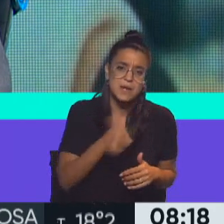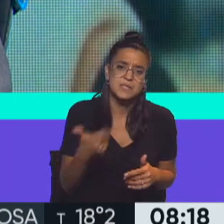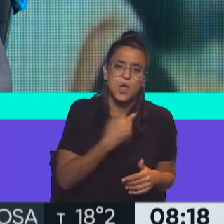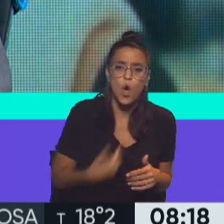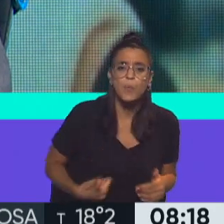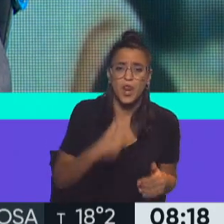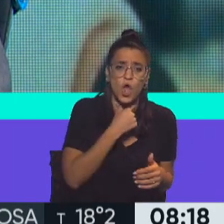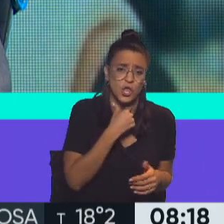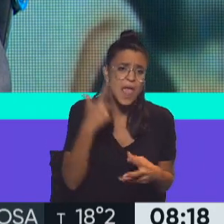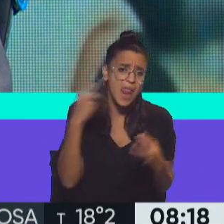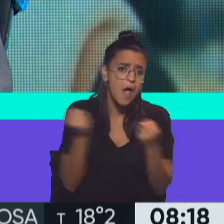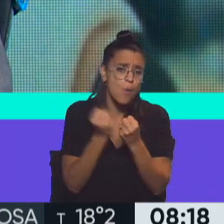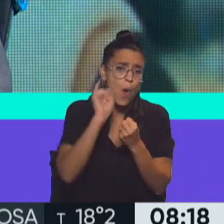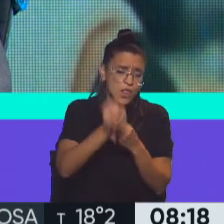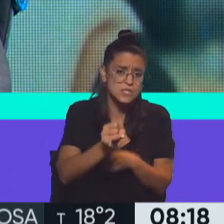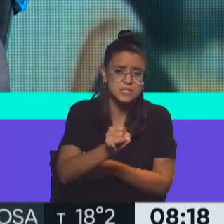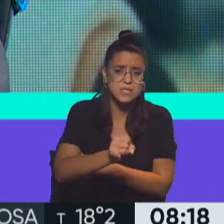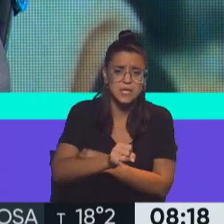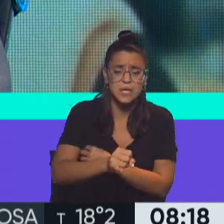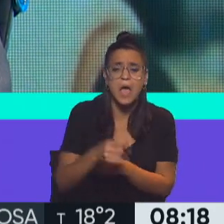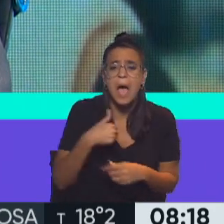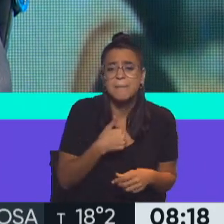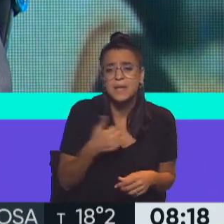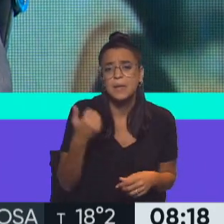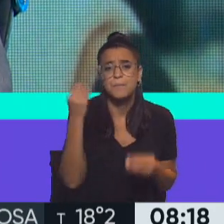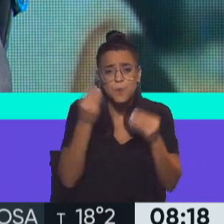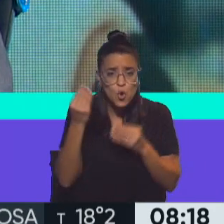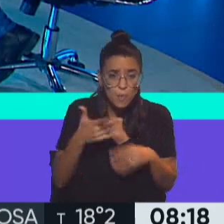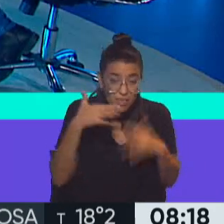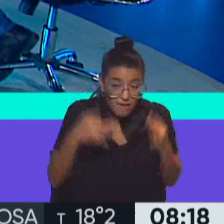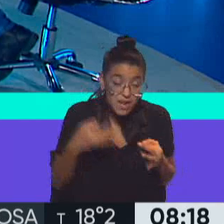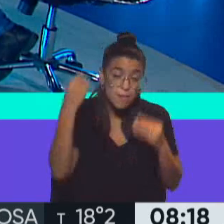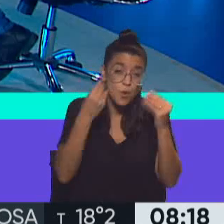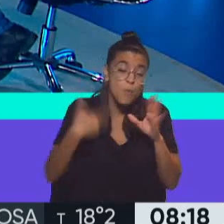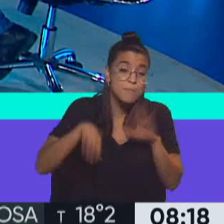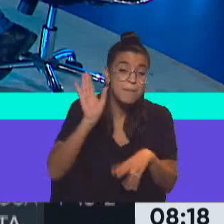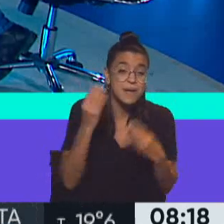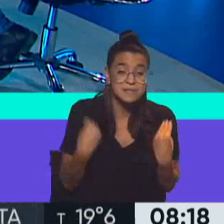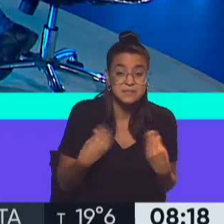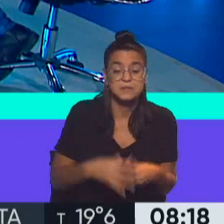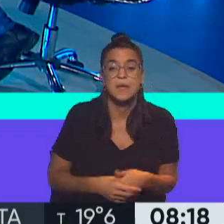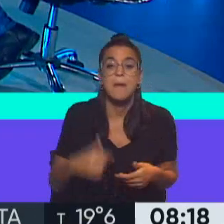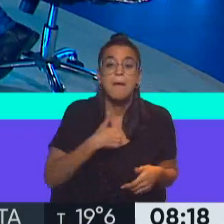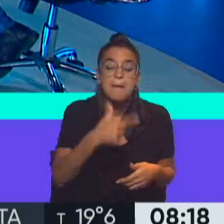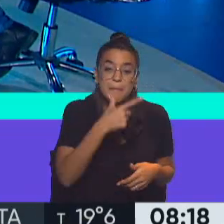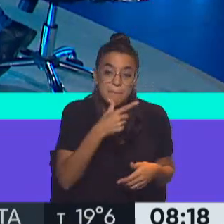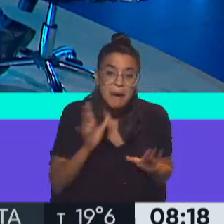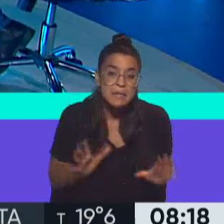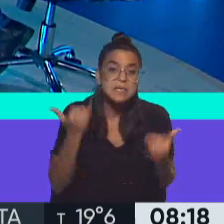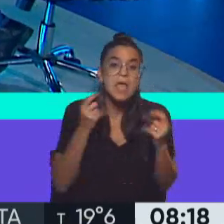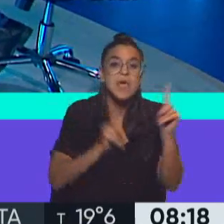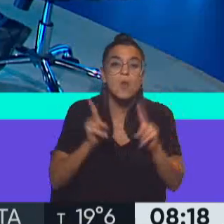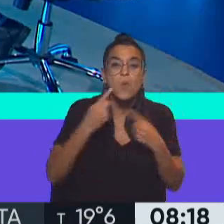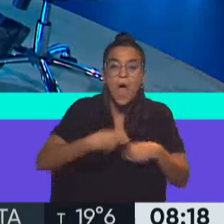gobierno y del organismo de llegar a un acuerdo. A mí lo que me preocupa honestamente es que me parece, hay algunas cosas